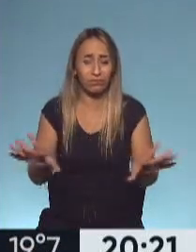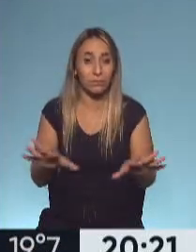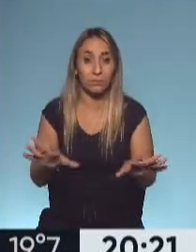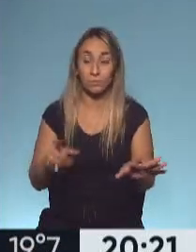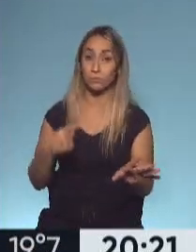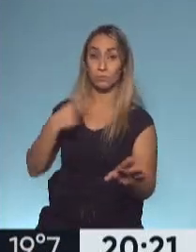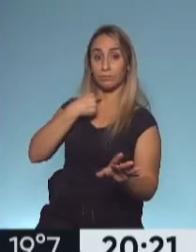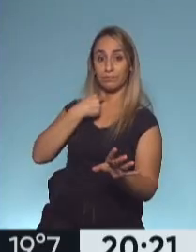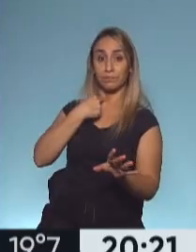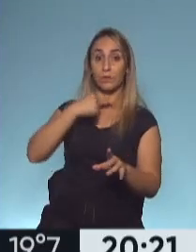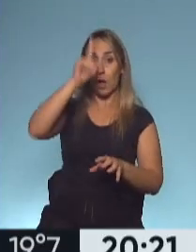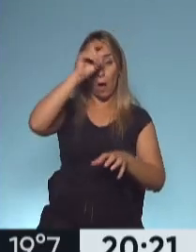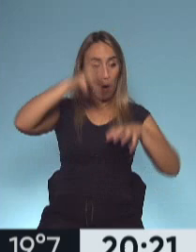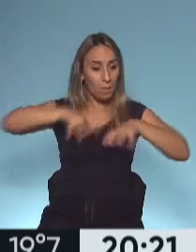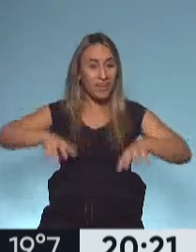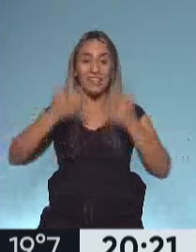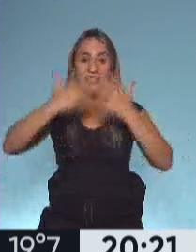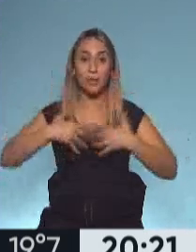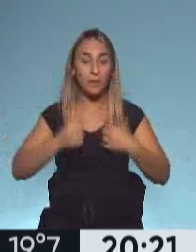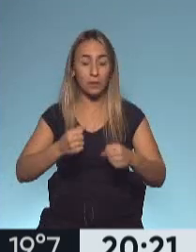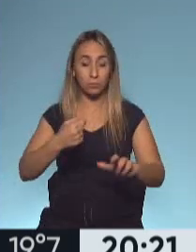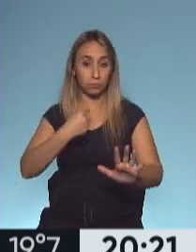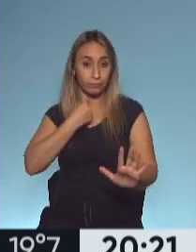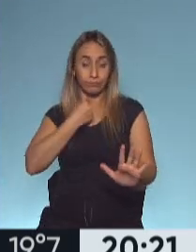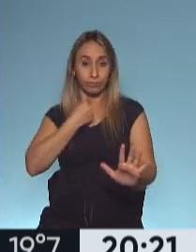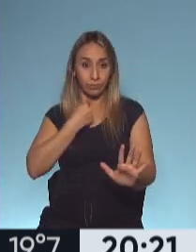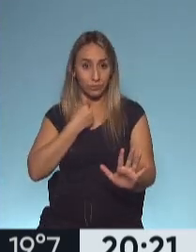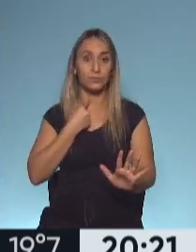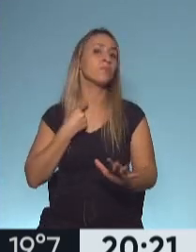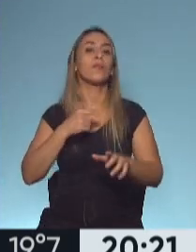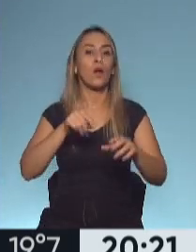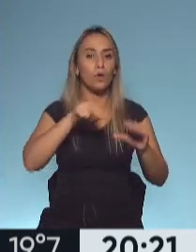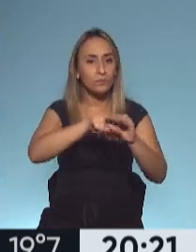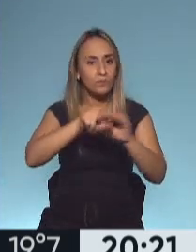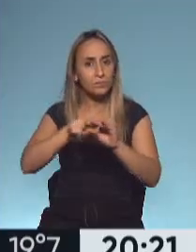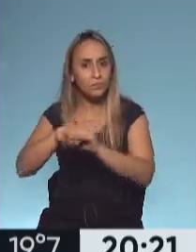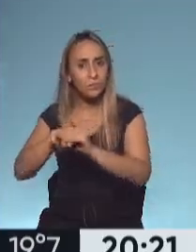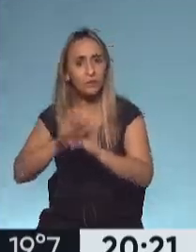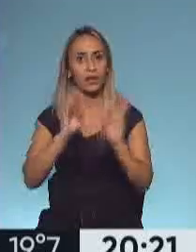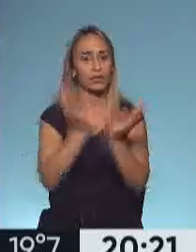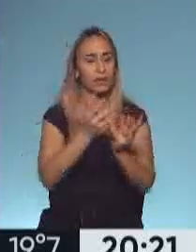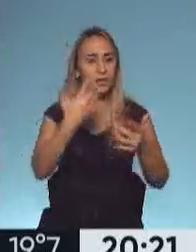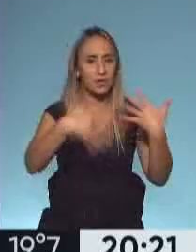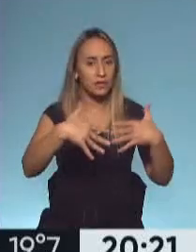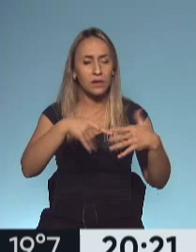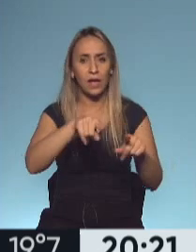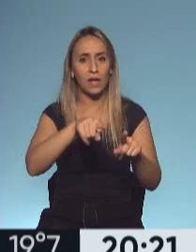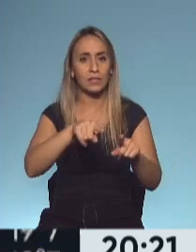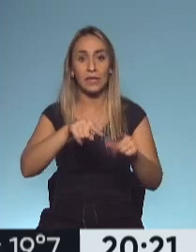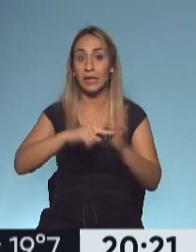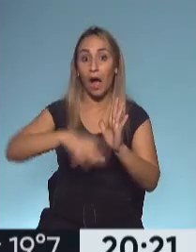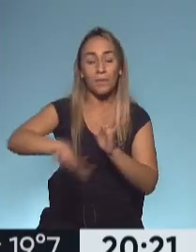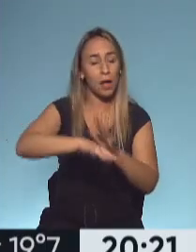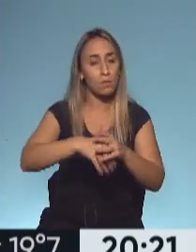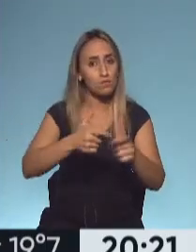jaque a todo el sistema de salud. La ocupación de las unidades críticas en toda la Ciudad de Buenos Aires es muy alta. Diría que